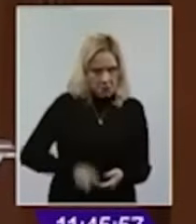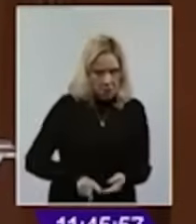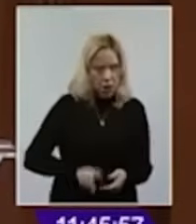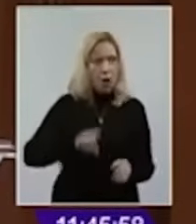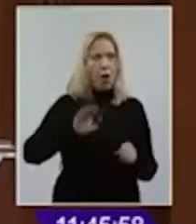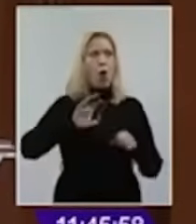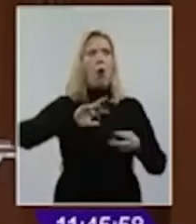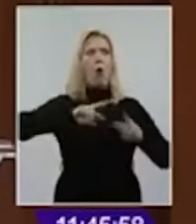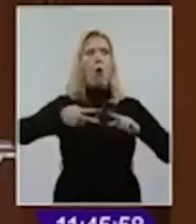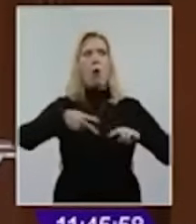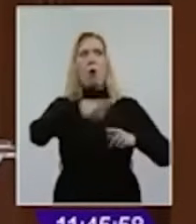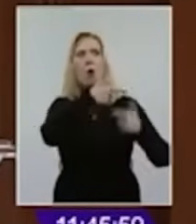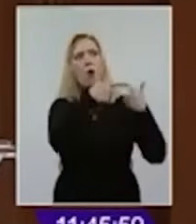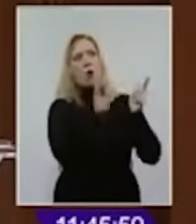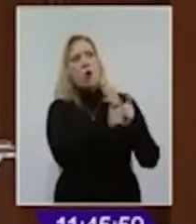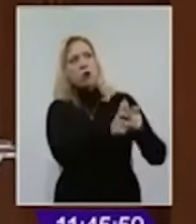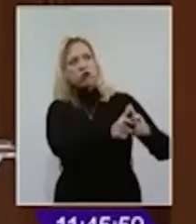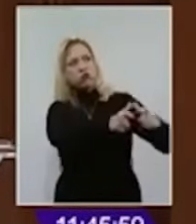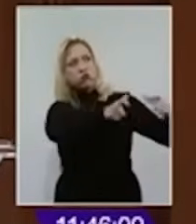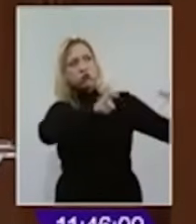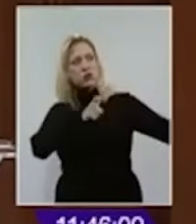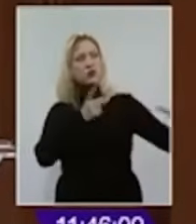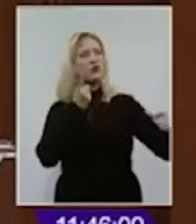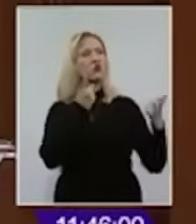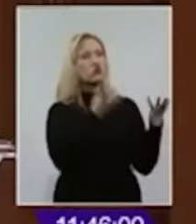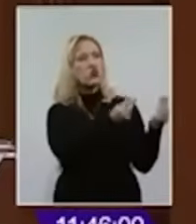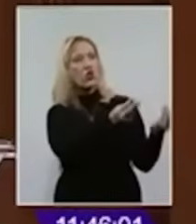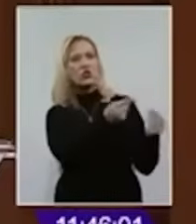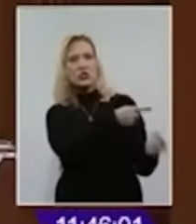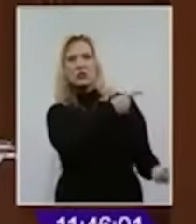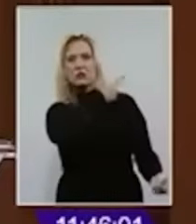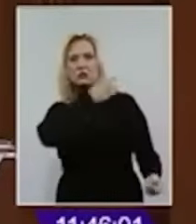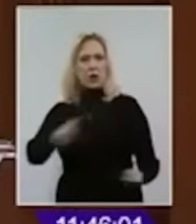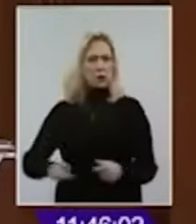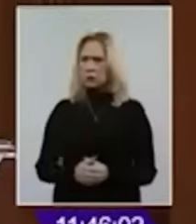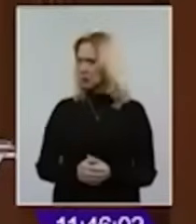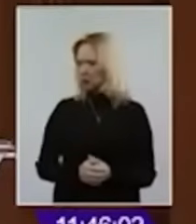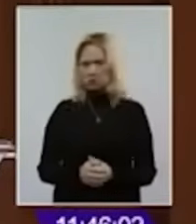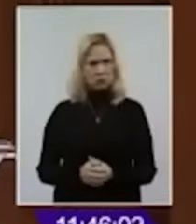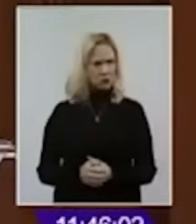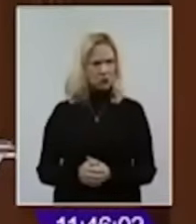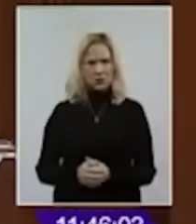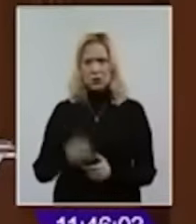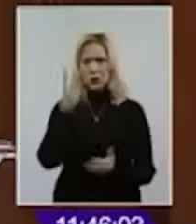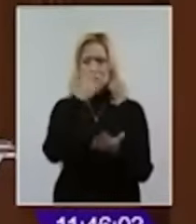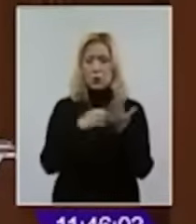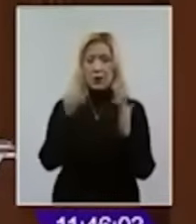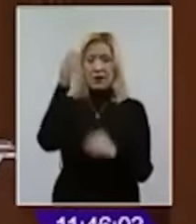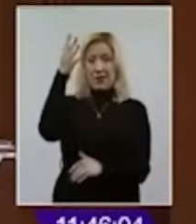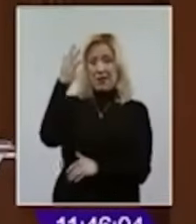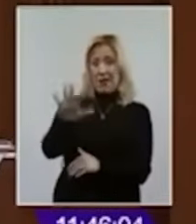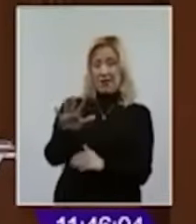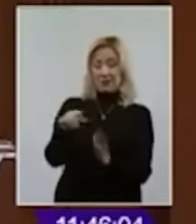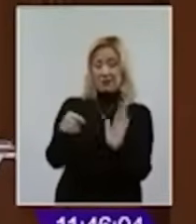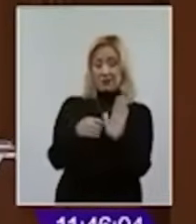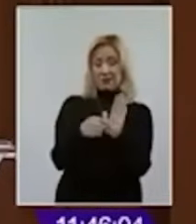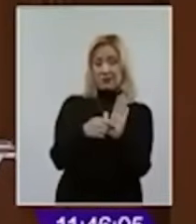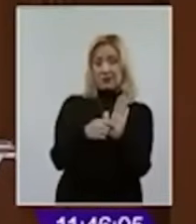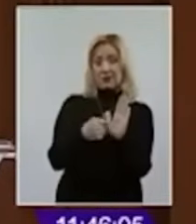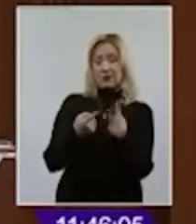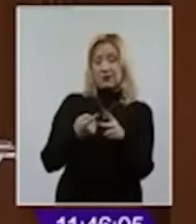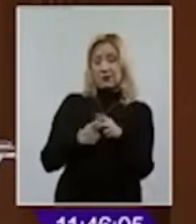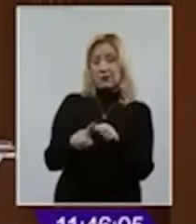parlamentarias actuales, sino que entró en vigor en 2010. La insistencia en este